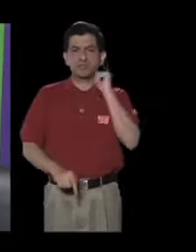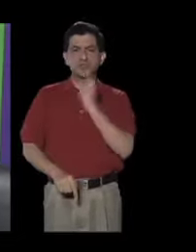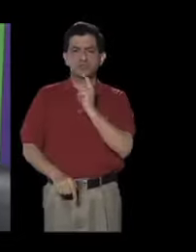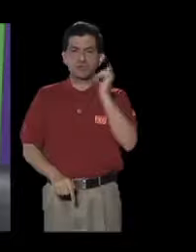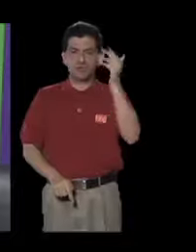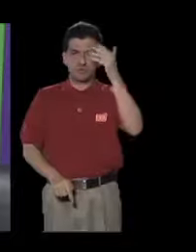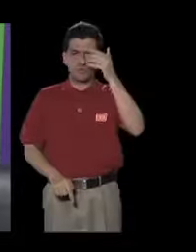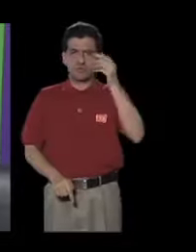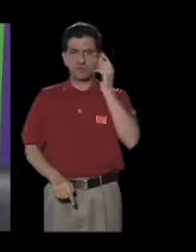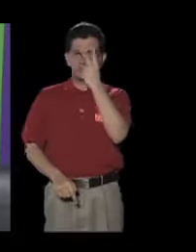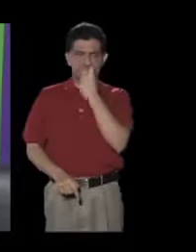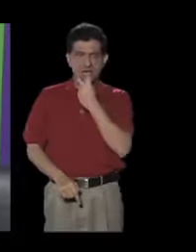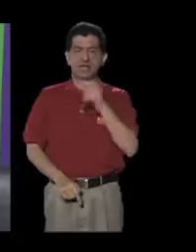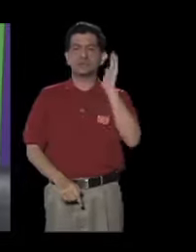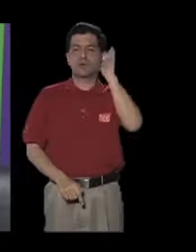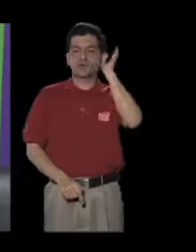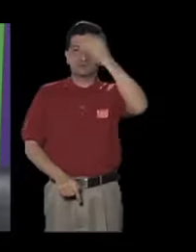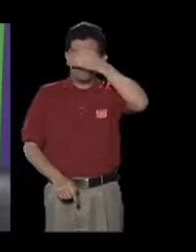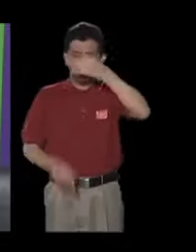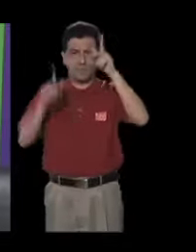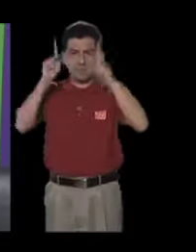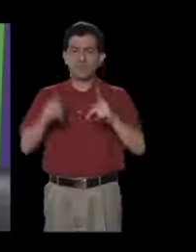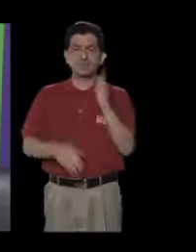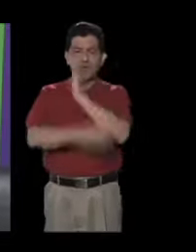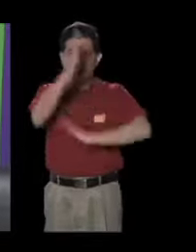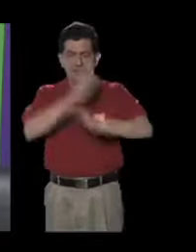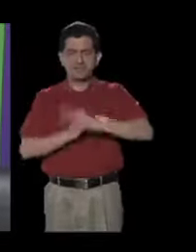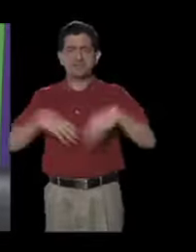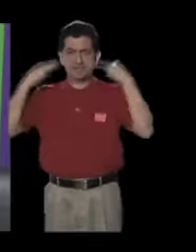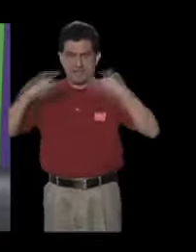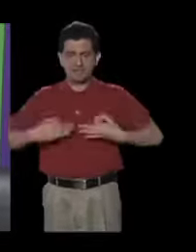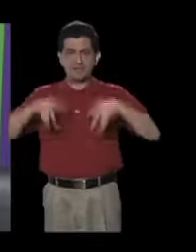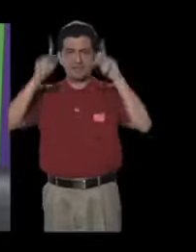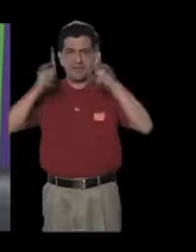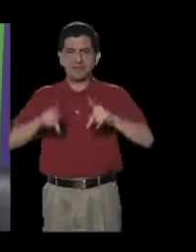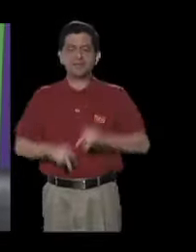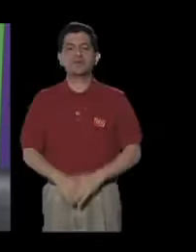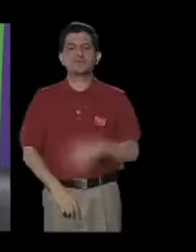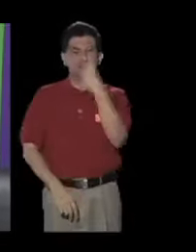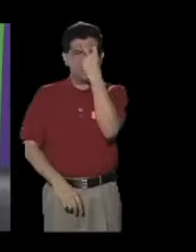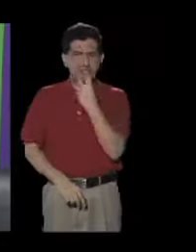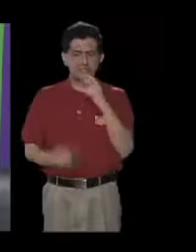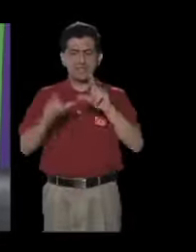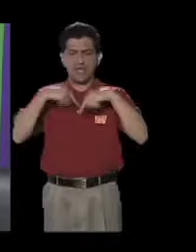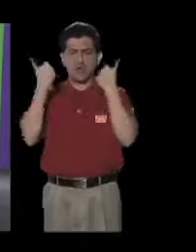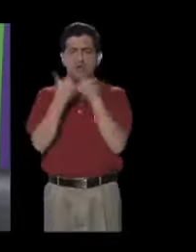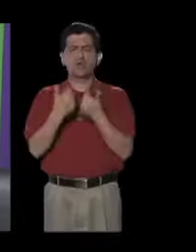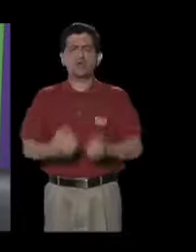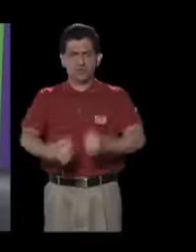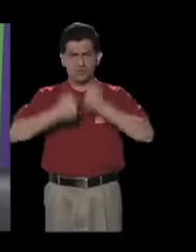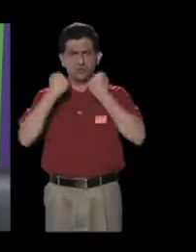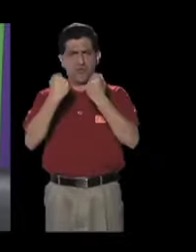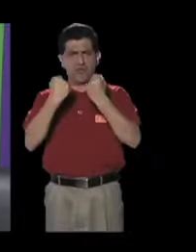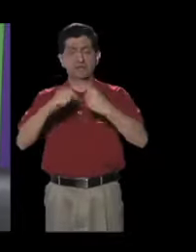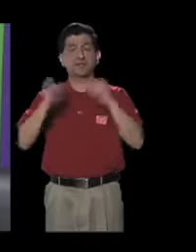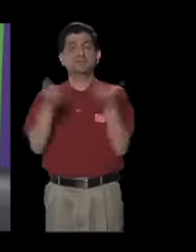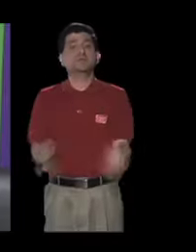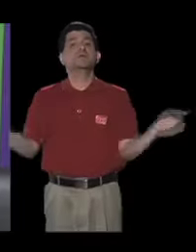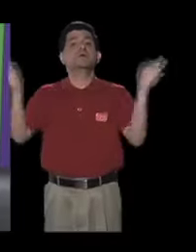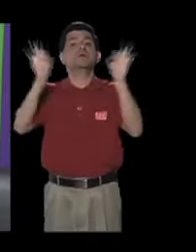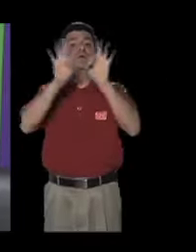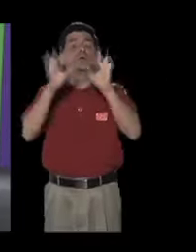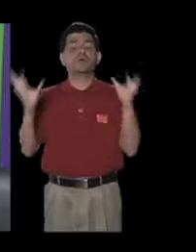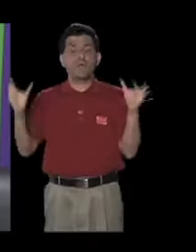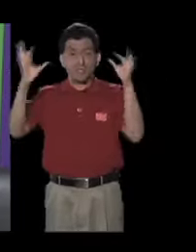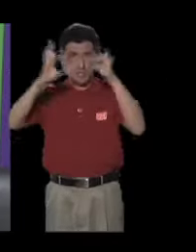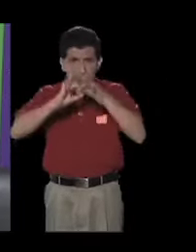sordas, a las personas sordociegas y además, desde luego, a las personas con discapacidad física, a las personas ciegas, que han sido colectivos tradicionalmente muy fuertes, pero